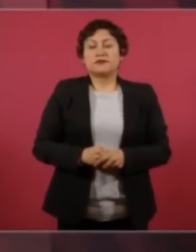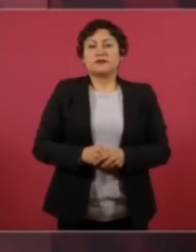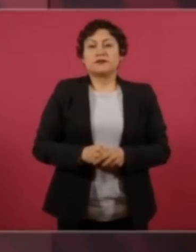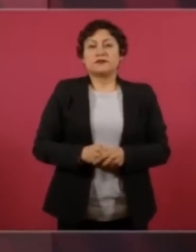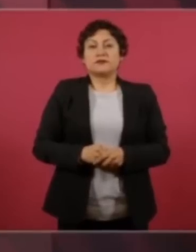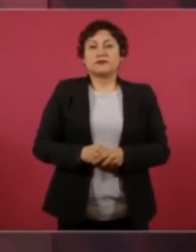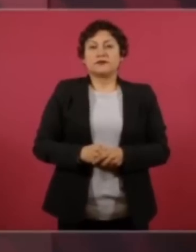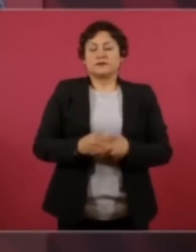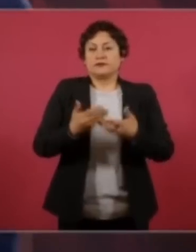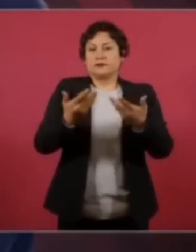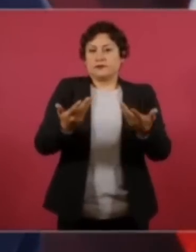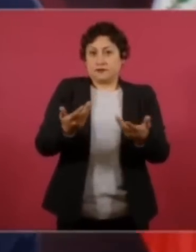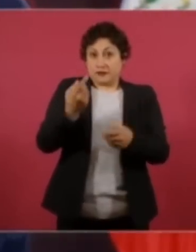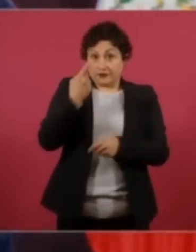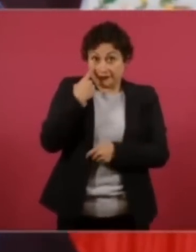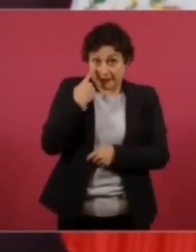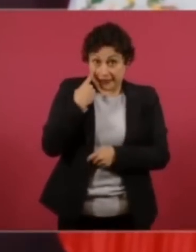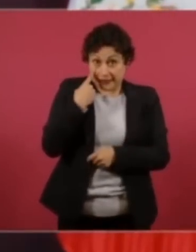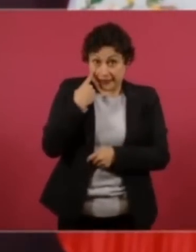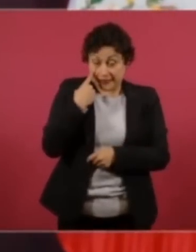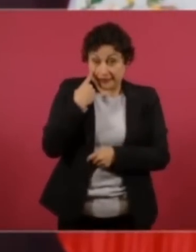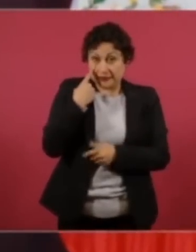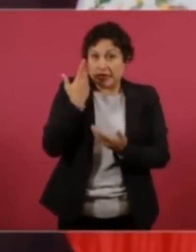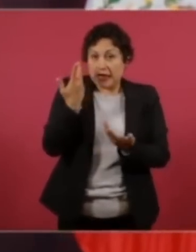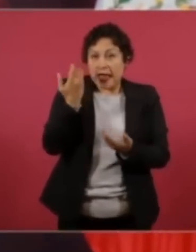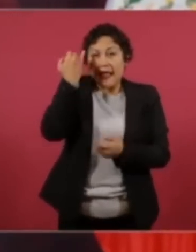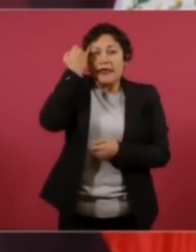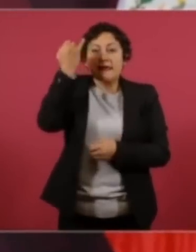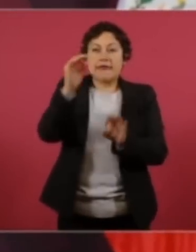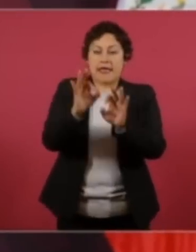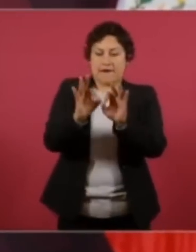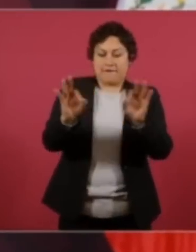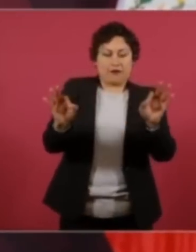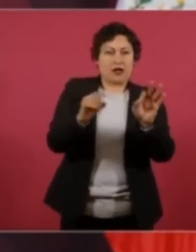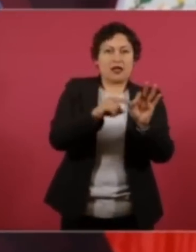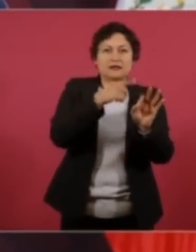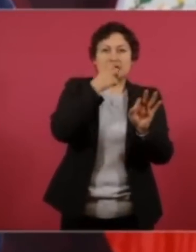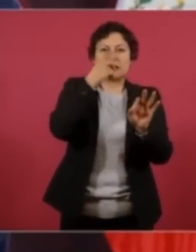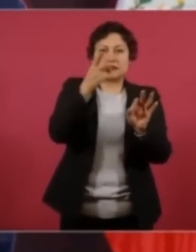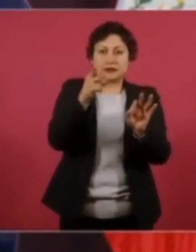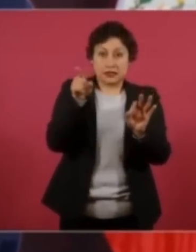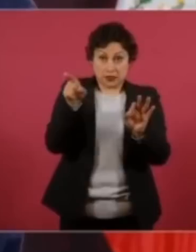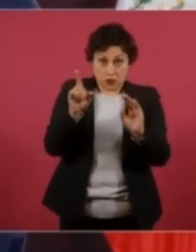Vas a enseñar a pescar y no vas a dar pescado.